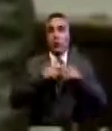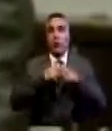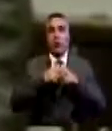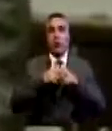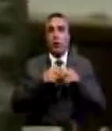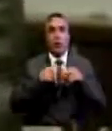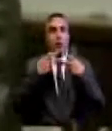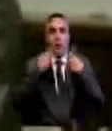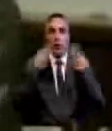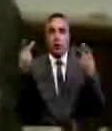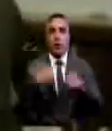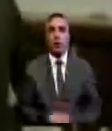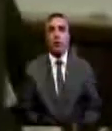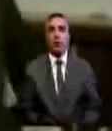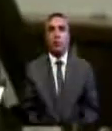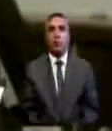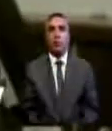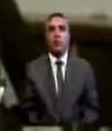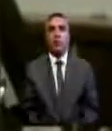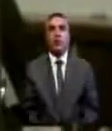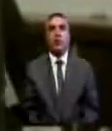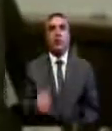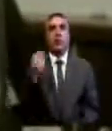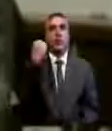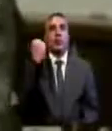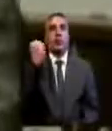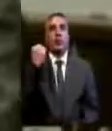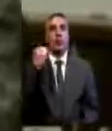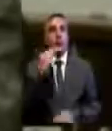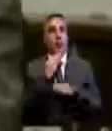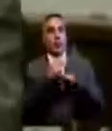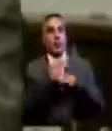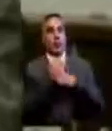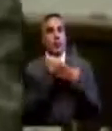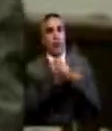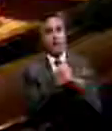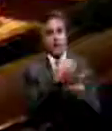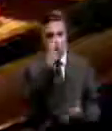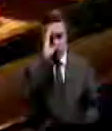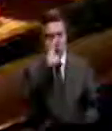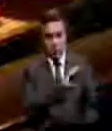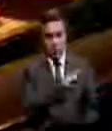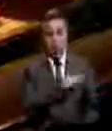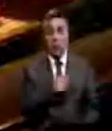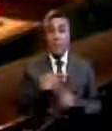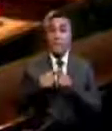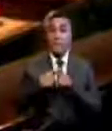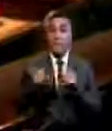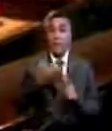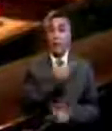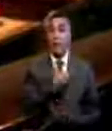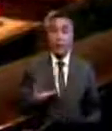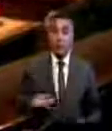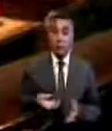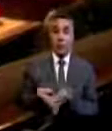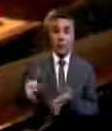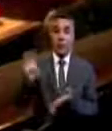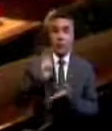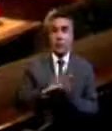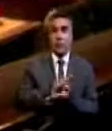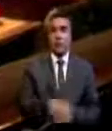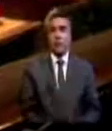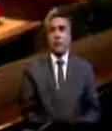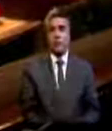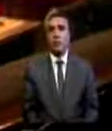de orden público, sino que va a ser un derecho protegido por la Policía Nacional. Sin embargo, el presidente de la Asamblea Nacional,